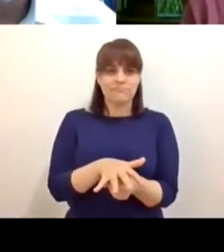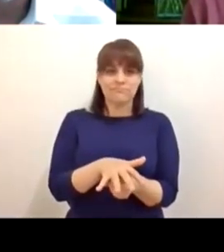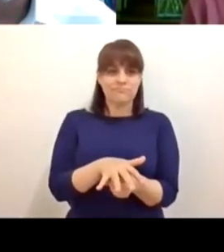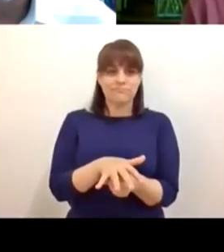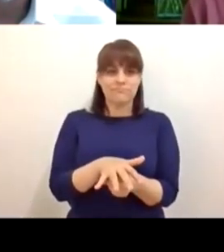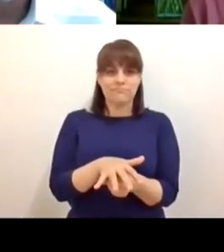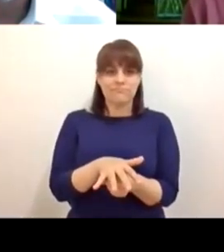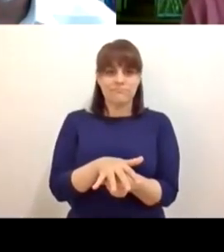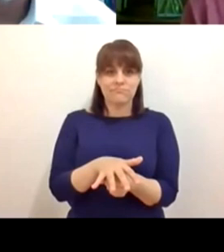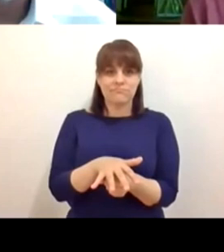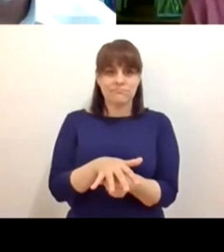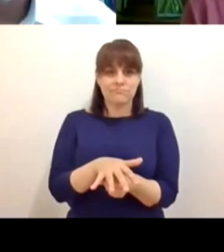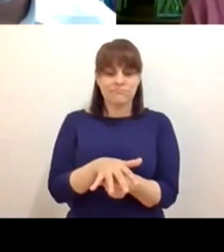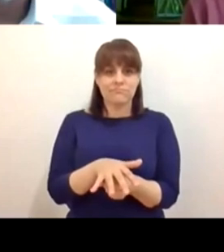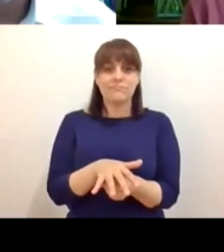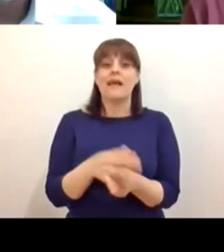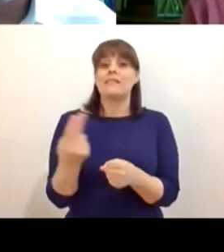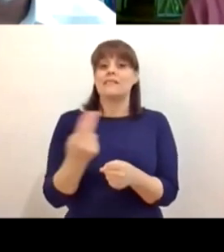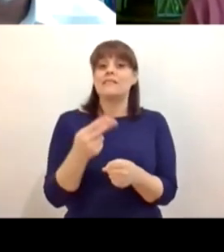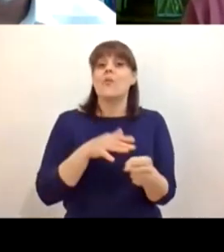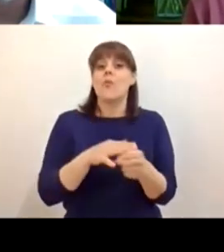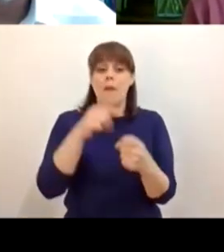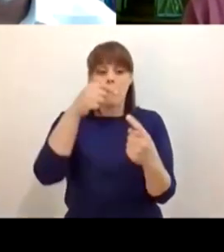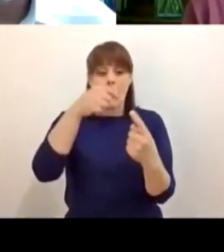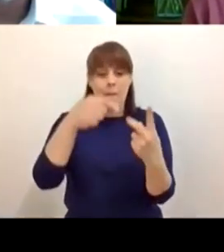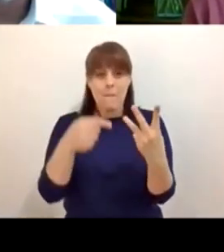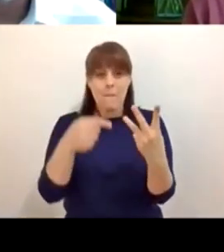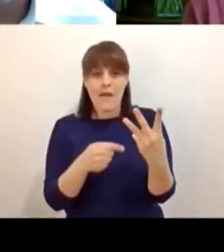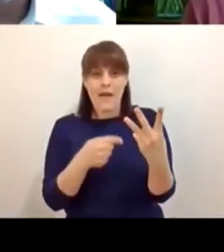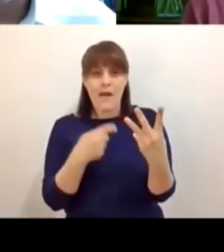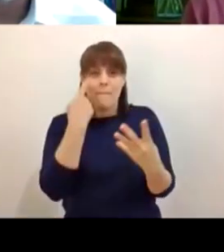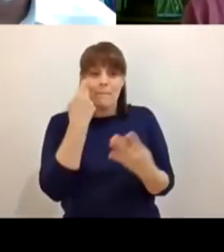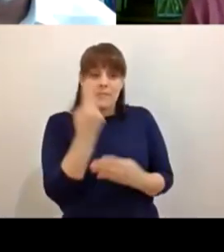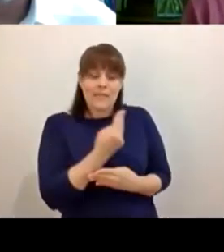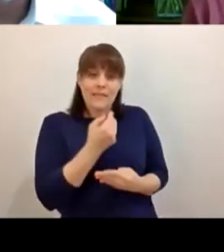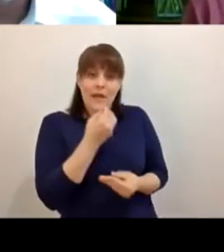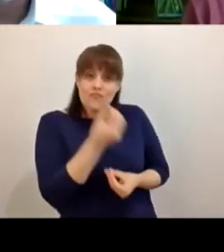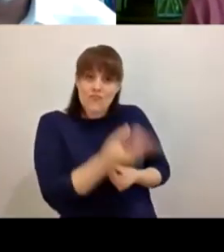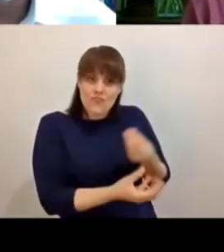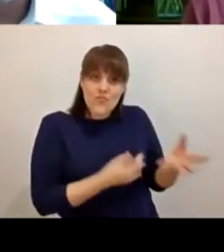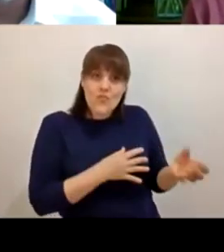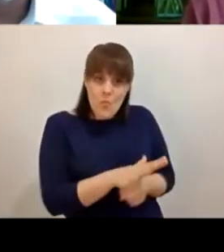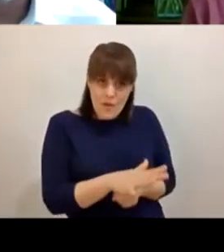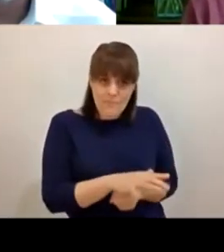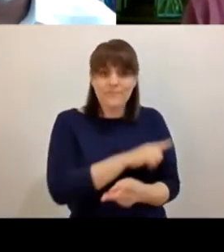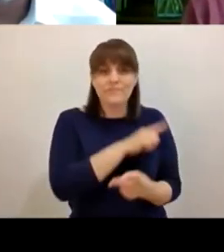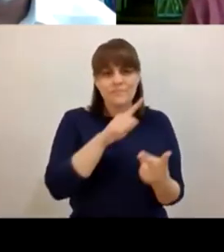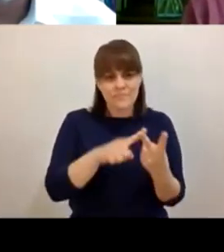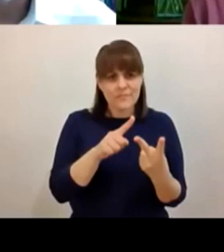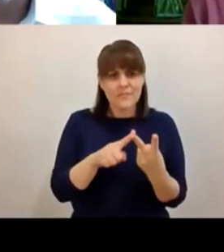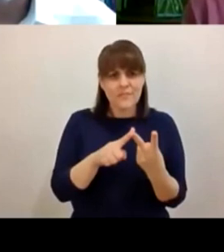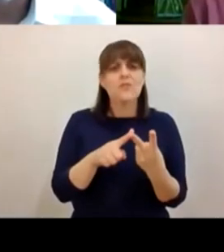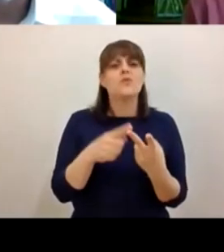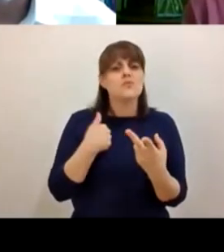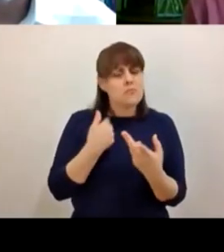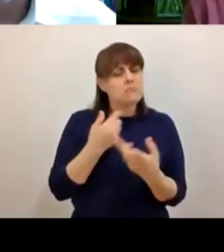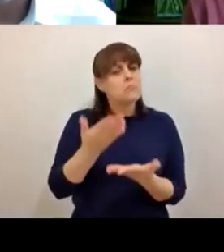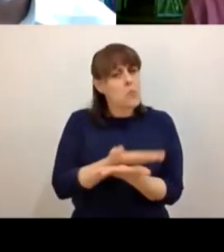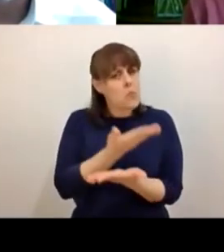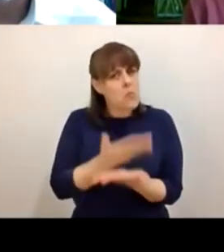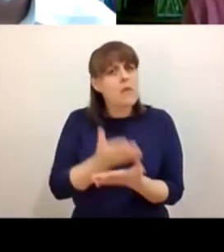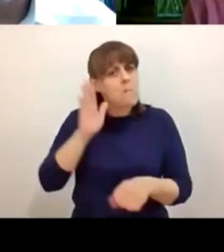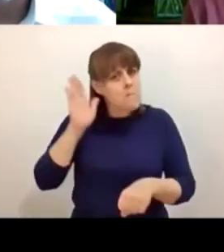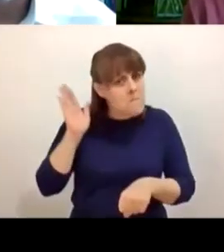del trabajo que se tiene que hacer o las necesidades inmediatas que tienen. Entonces, mi segundo punto sería, atrevámonos a hacer más foros de estos,